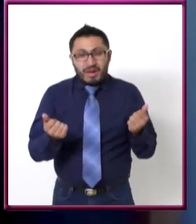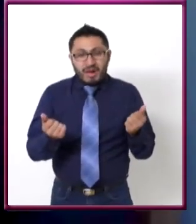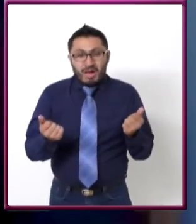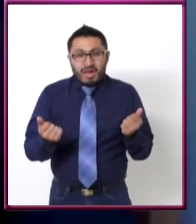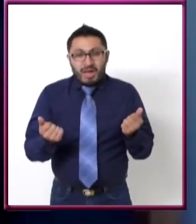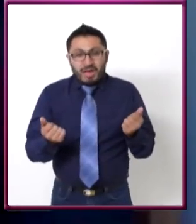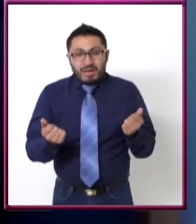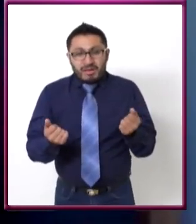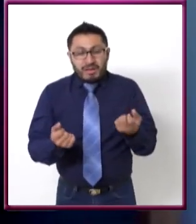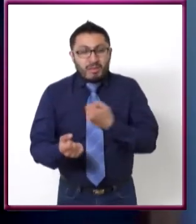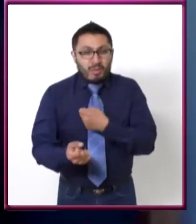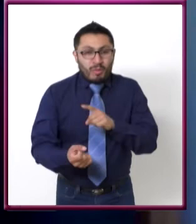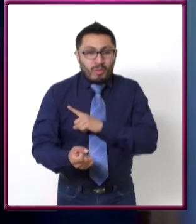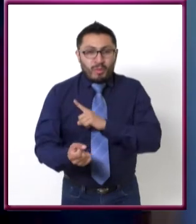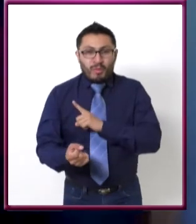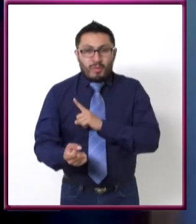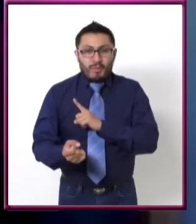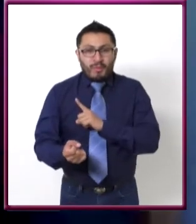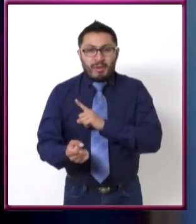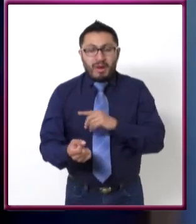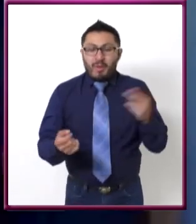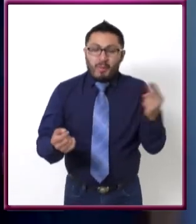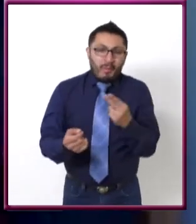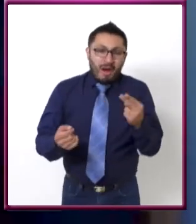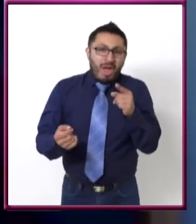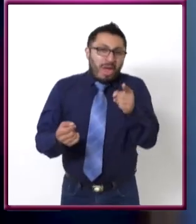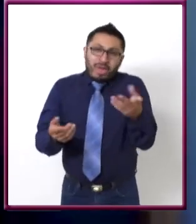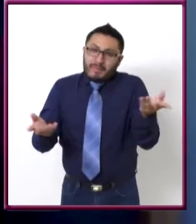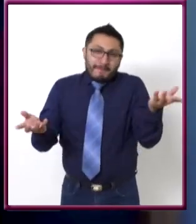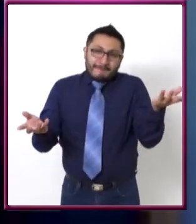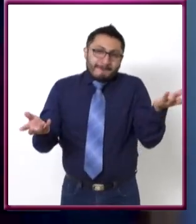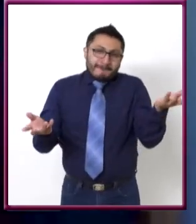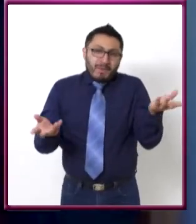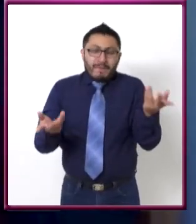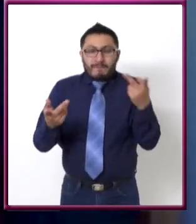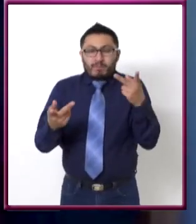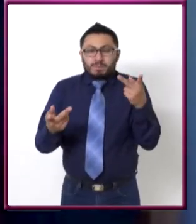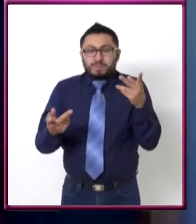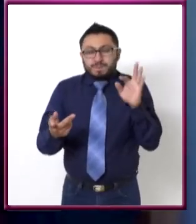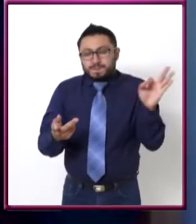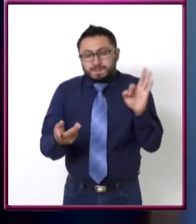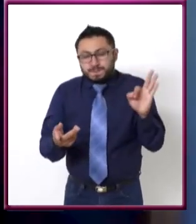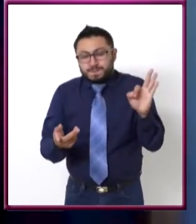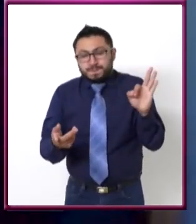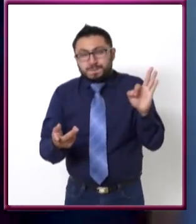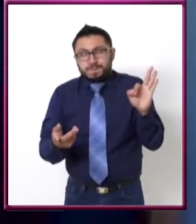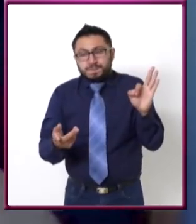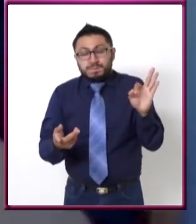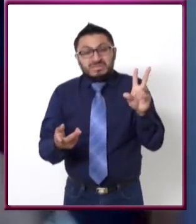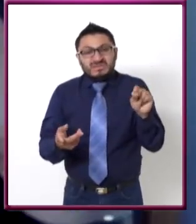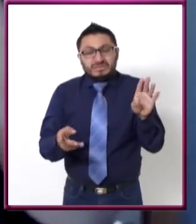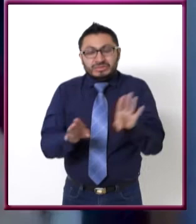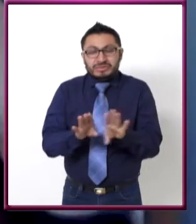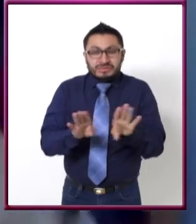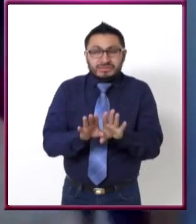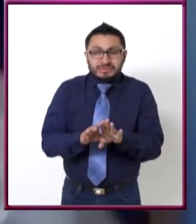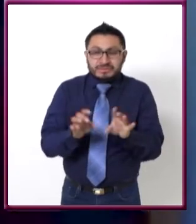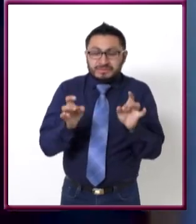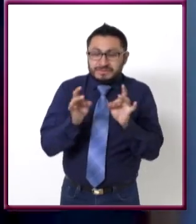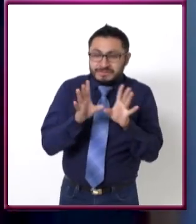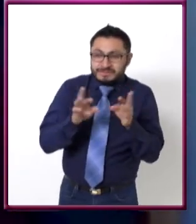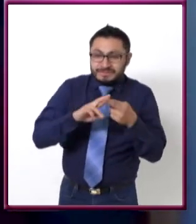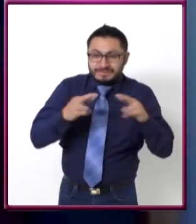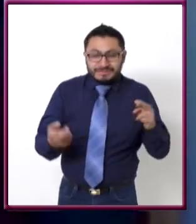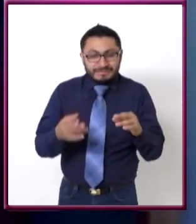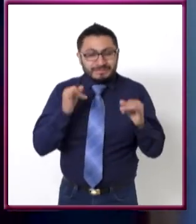tener la salud necesaria, no puedes flaquear en